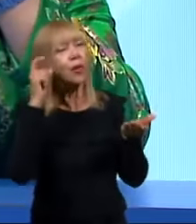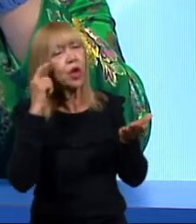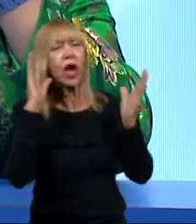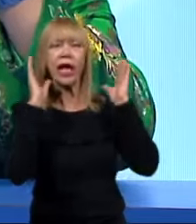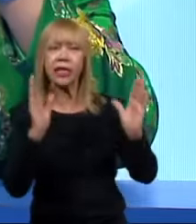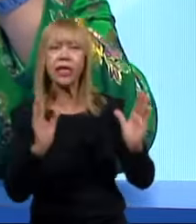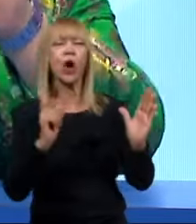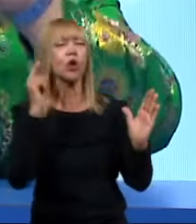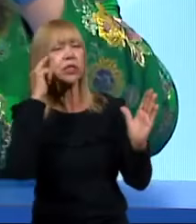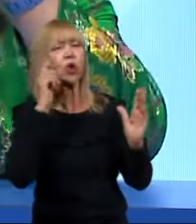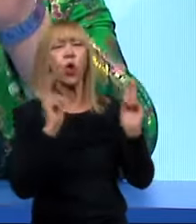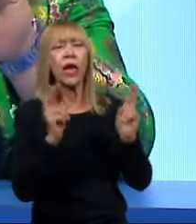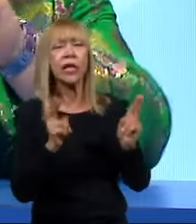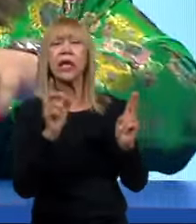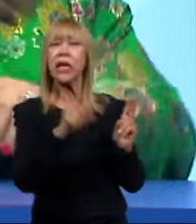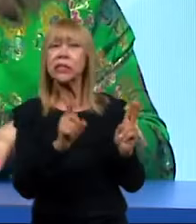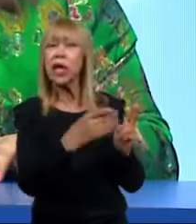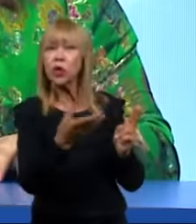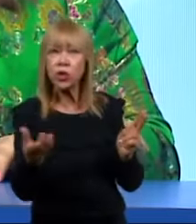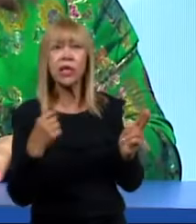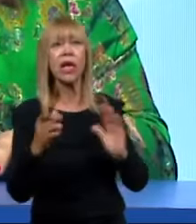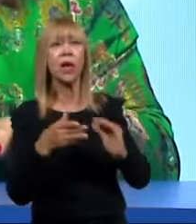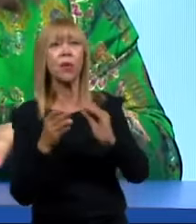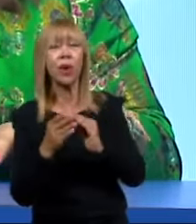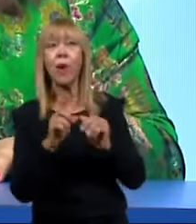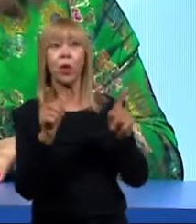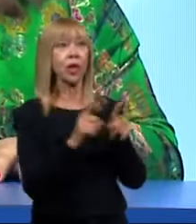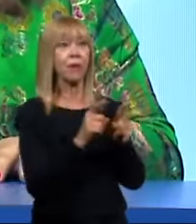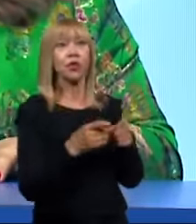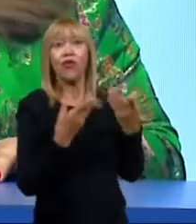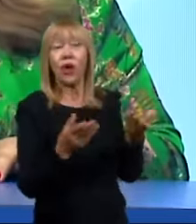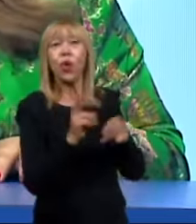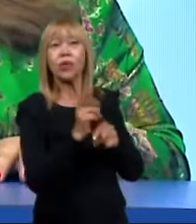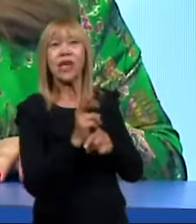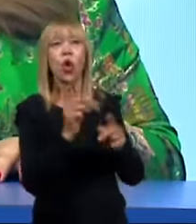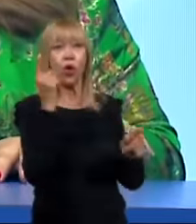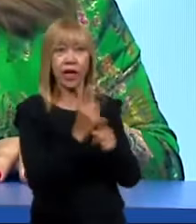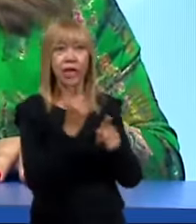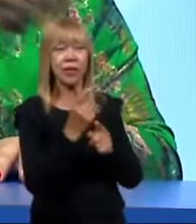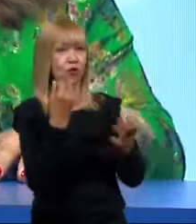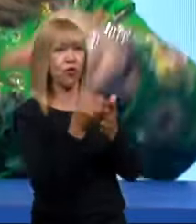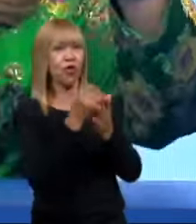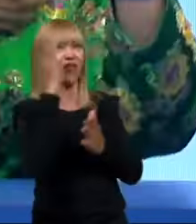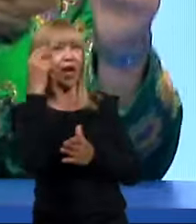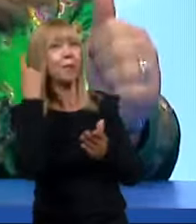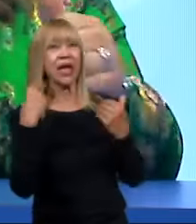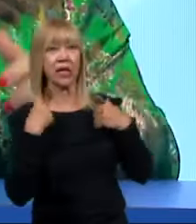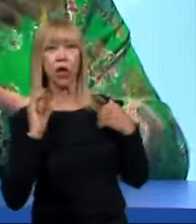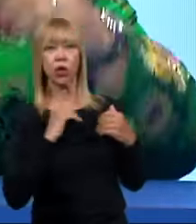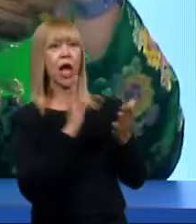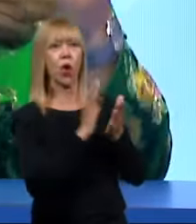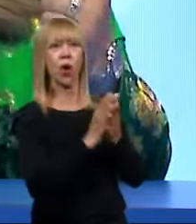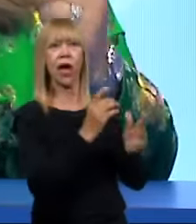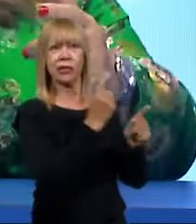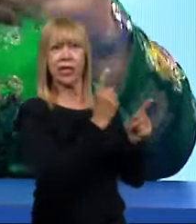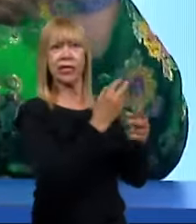atienda con sentido de urgencia tus necesidades y las del pueblo. Pero también te ofrezco utilizar correctamente estos fondos federales para tener nuestras escuelas al